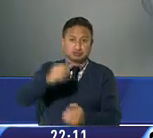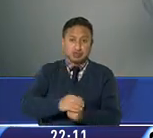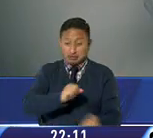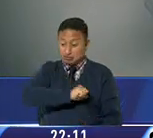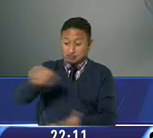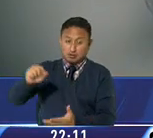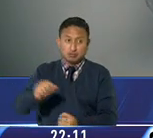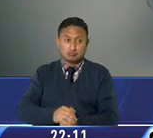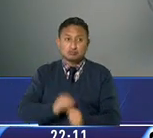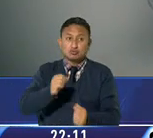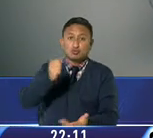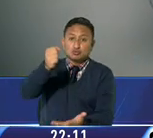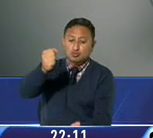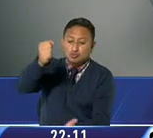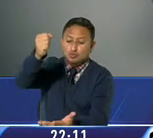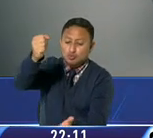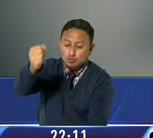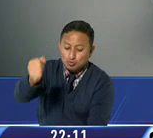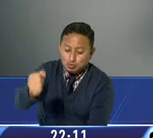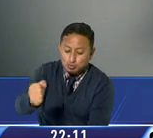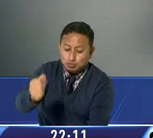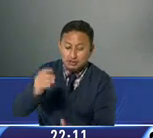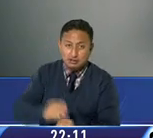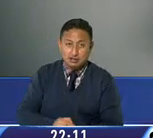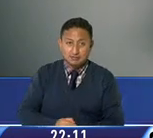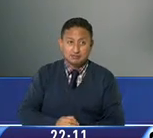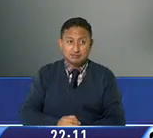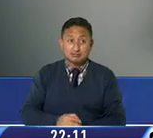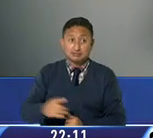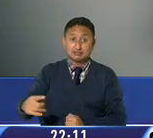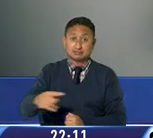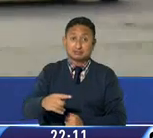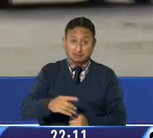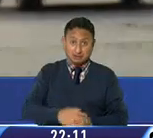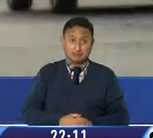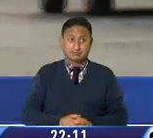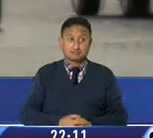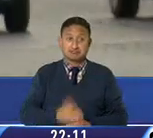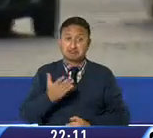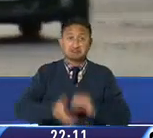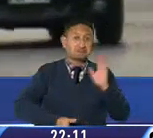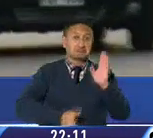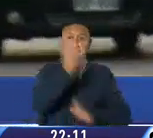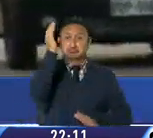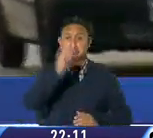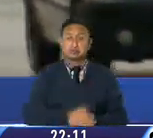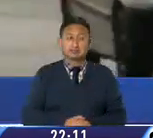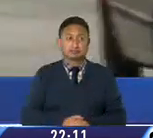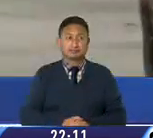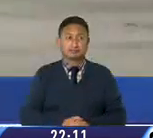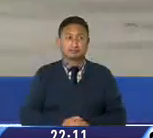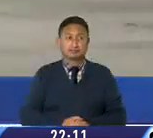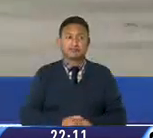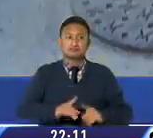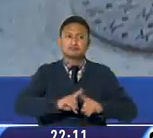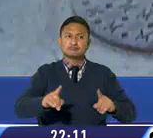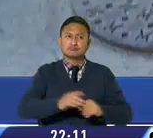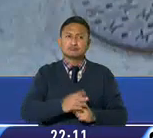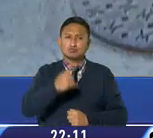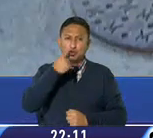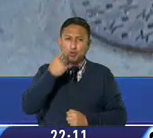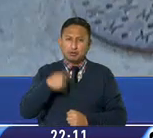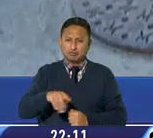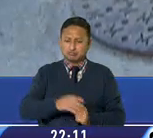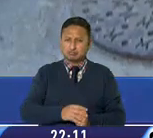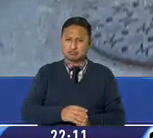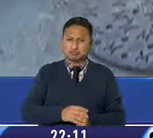sino que la dejó junto a un tacho de basura y encima de una tapa de alcantarilla y se retiró inmediatamente. Pero el conductor del vehículo amarillo se acercó